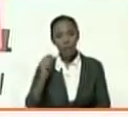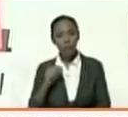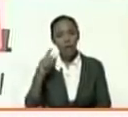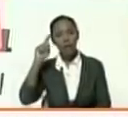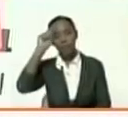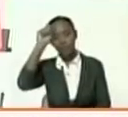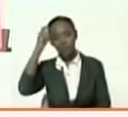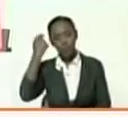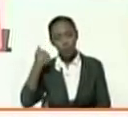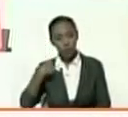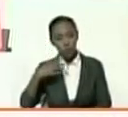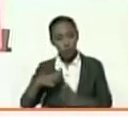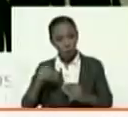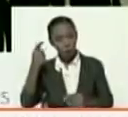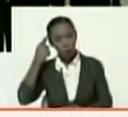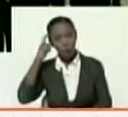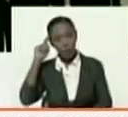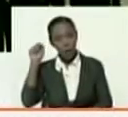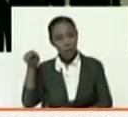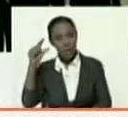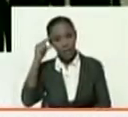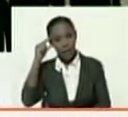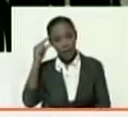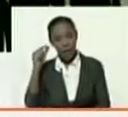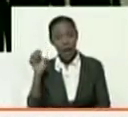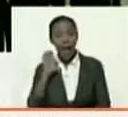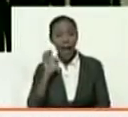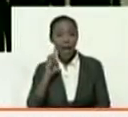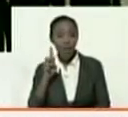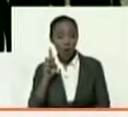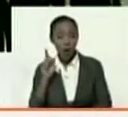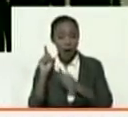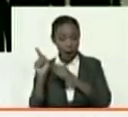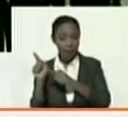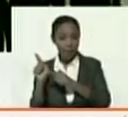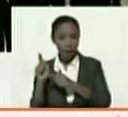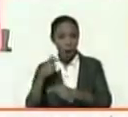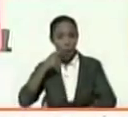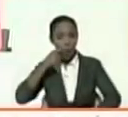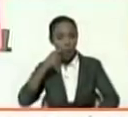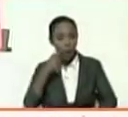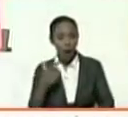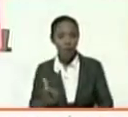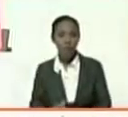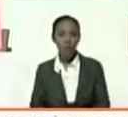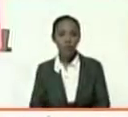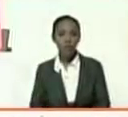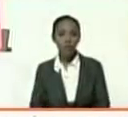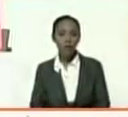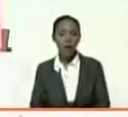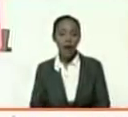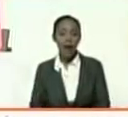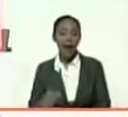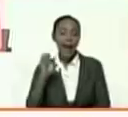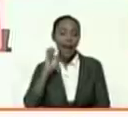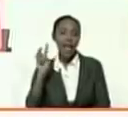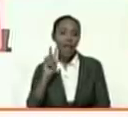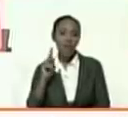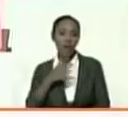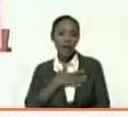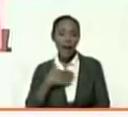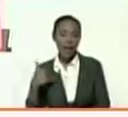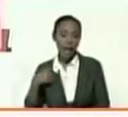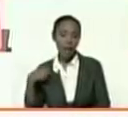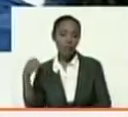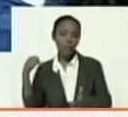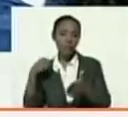Recordamos ese día. Y Evo es ese. Ese es Evo. Ese es el Evo que tumbaron estos miserables